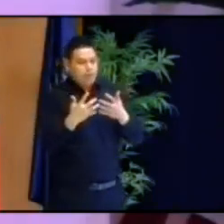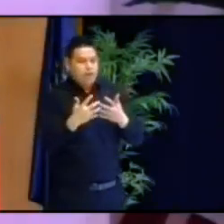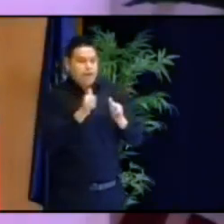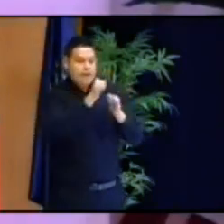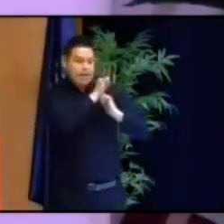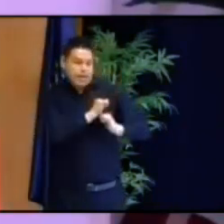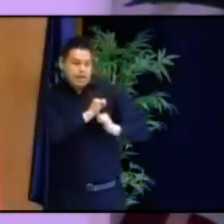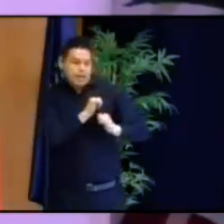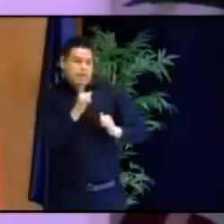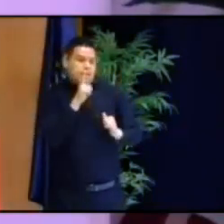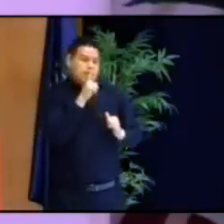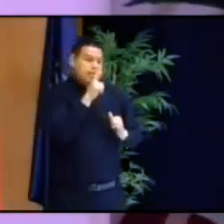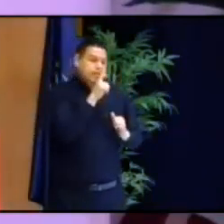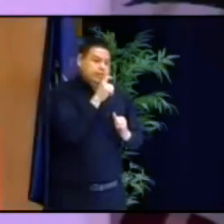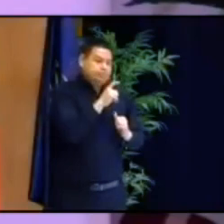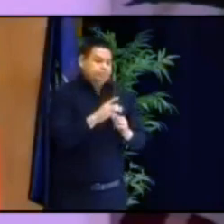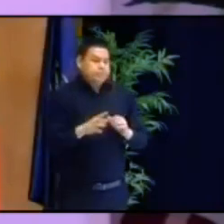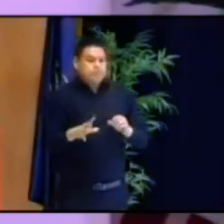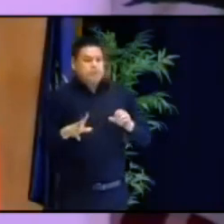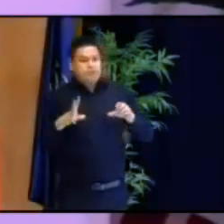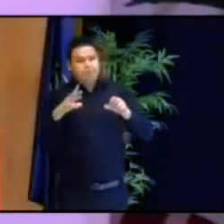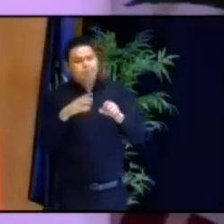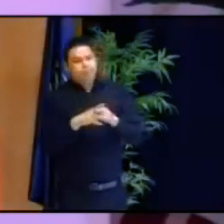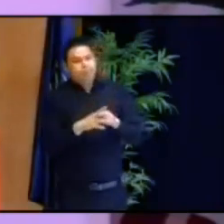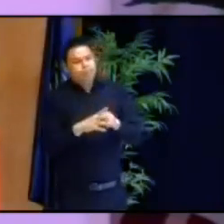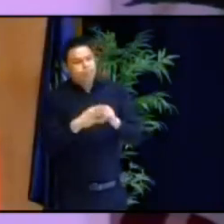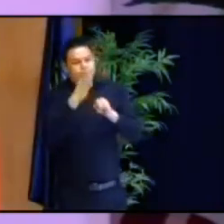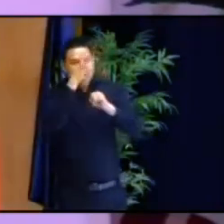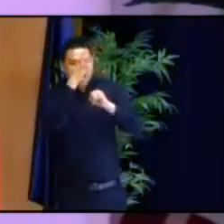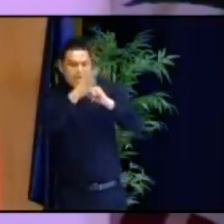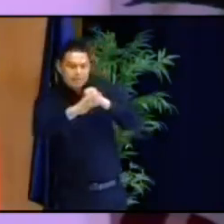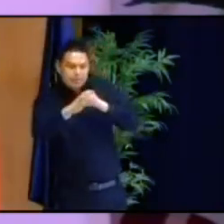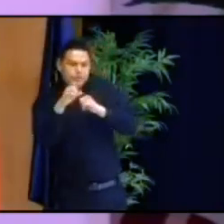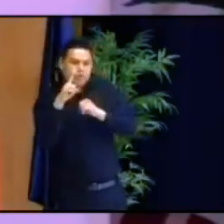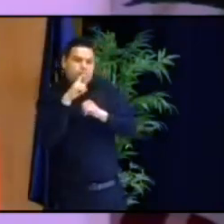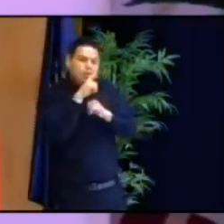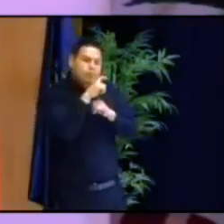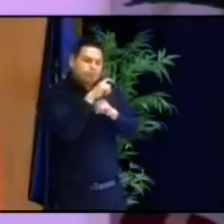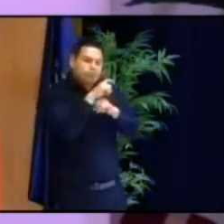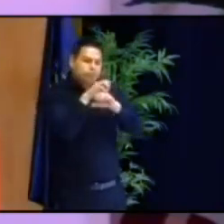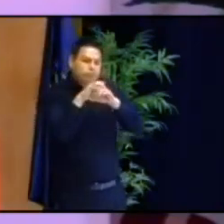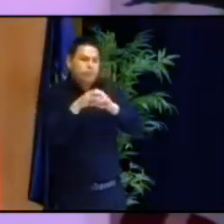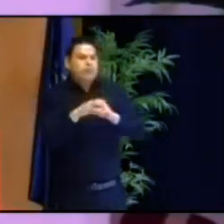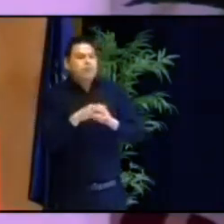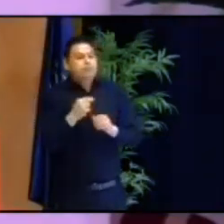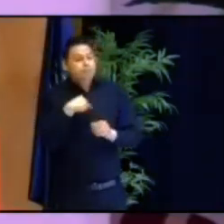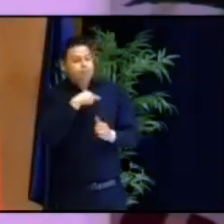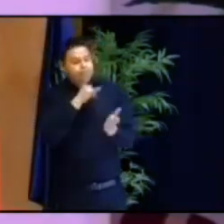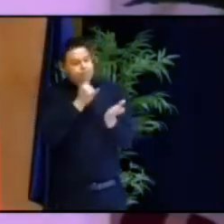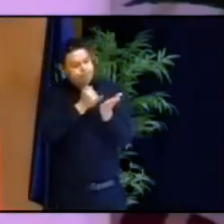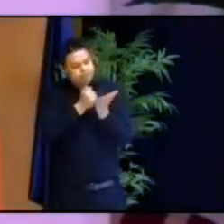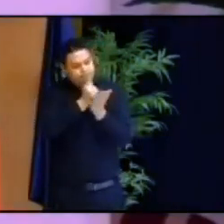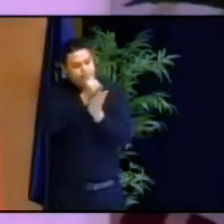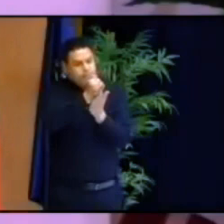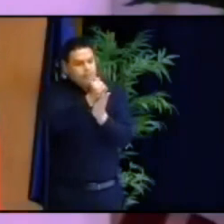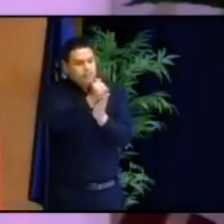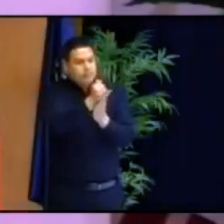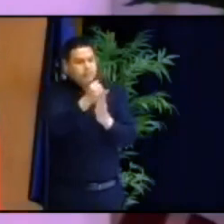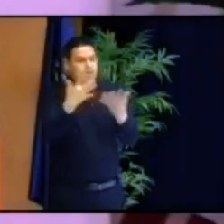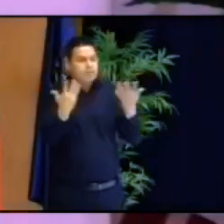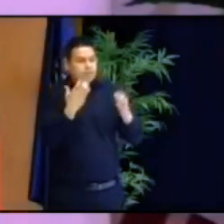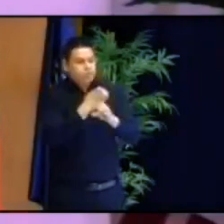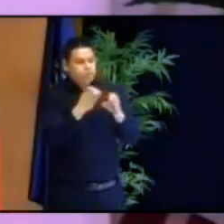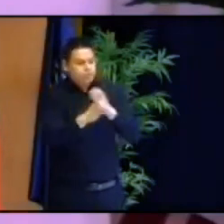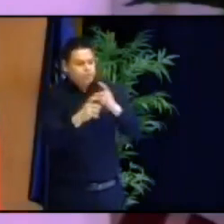el tubo y que dejaran de obtener agua de esa zona. Y decidimos hacer algo completamente distinto,